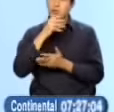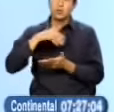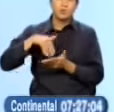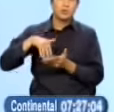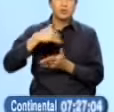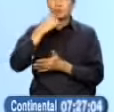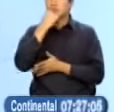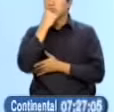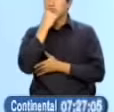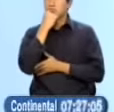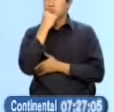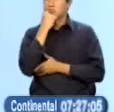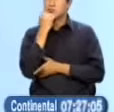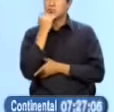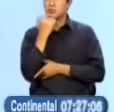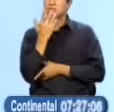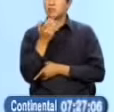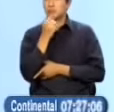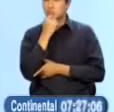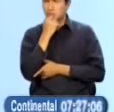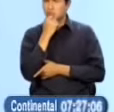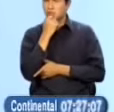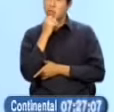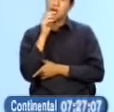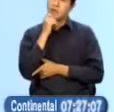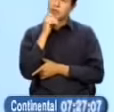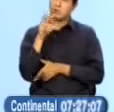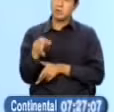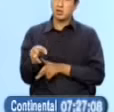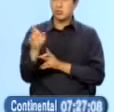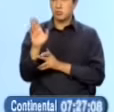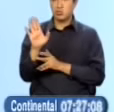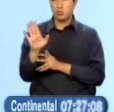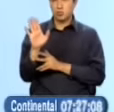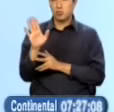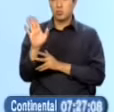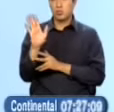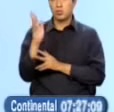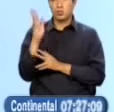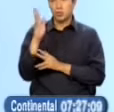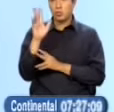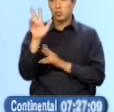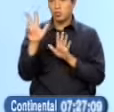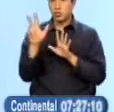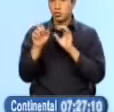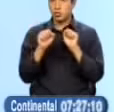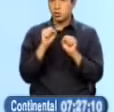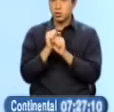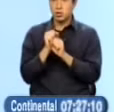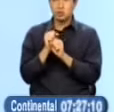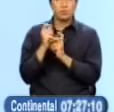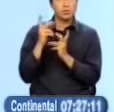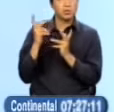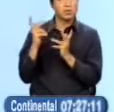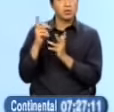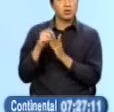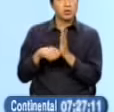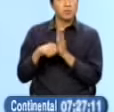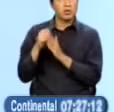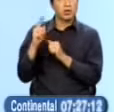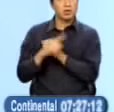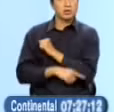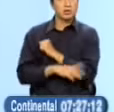decir bueno obviamente si te permitieron que no vas a tener una inhabilitación por ocho años algo estás